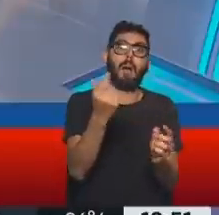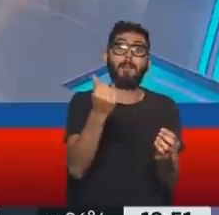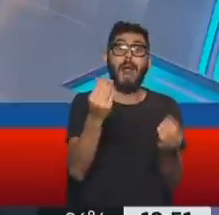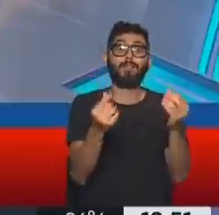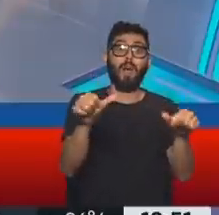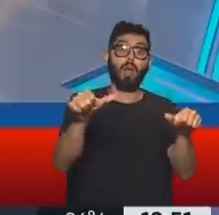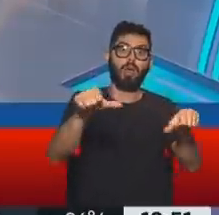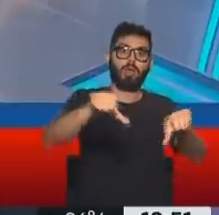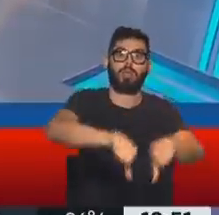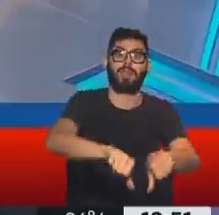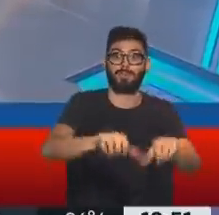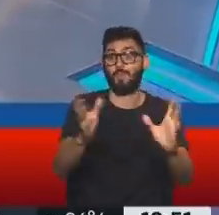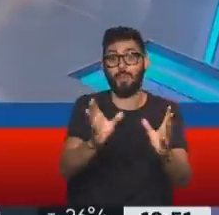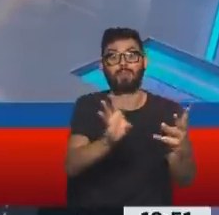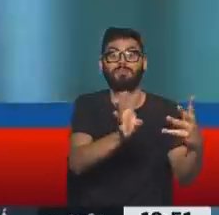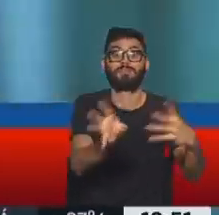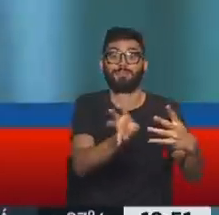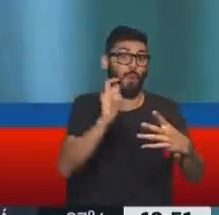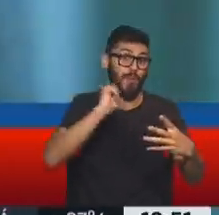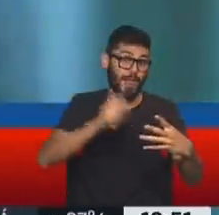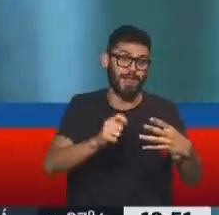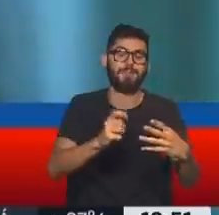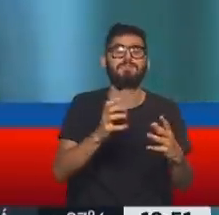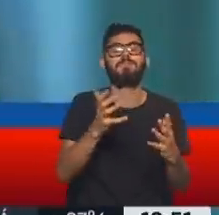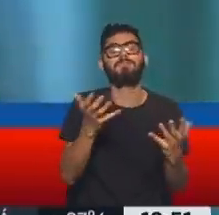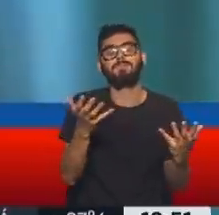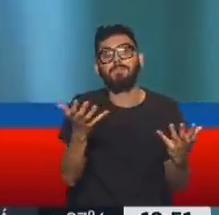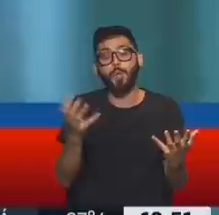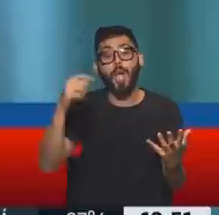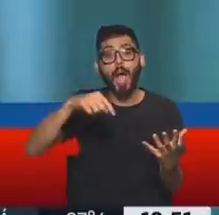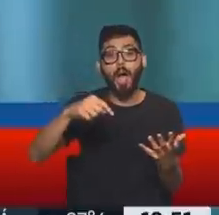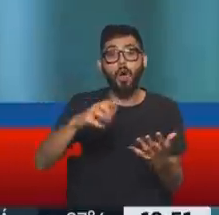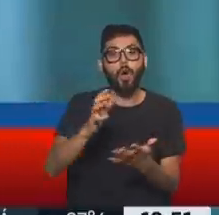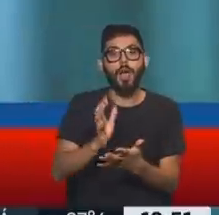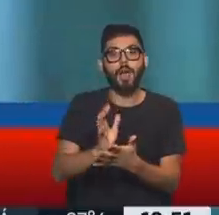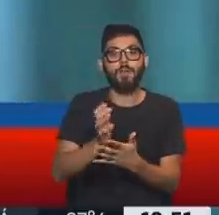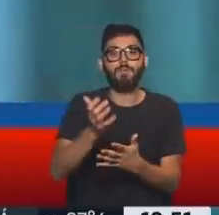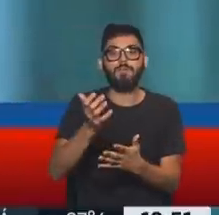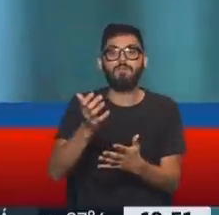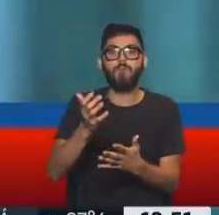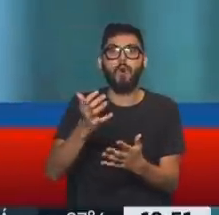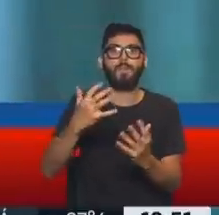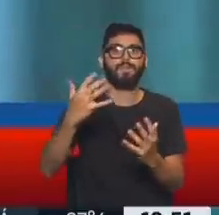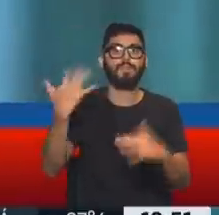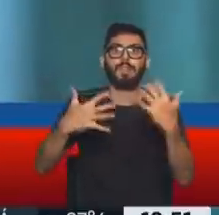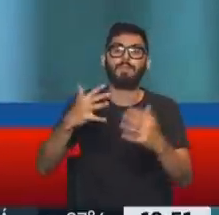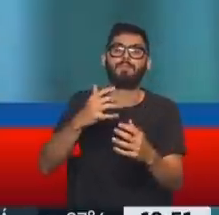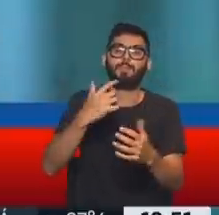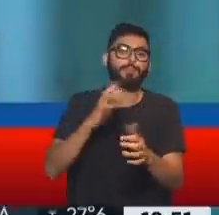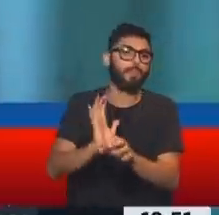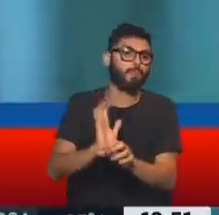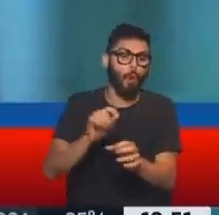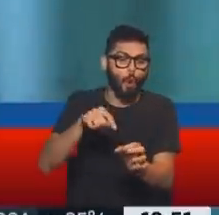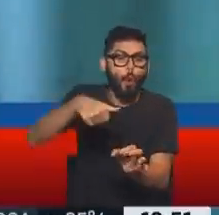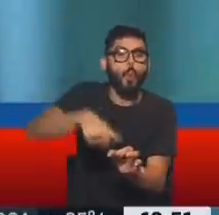no en medio de esta invasión a ucrania pero ahora está el botón rojo a medio apretar si quieres no porque justamente